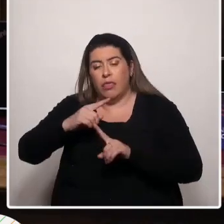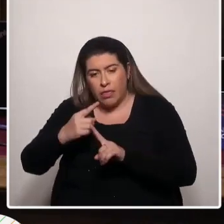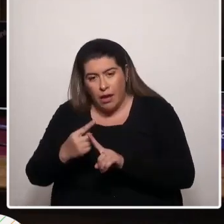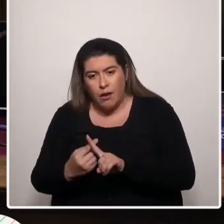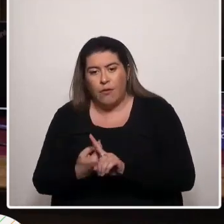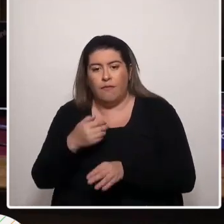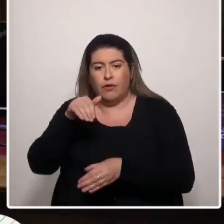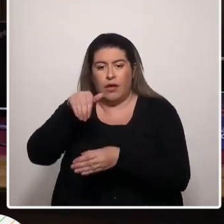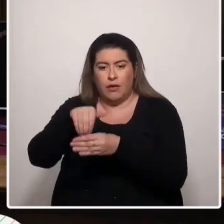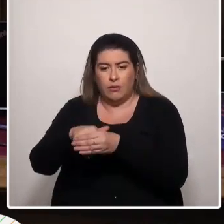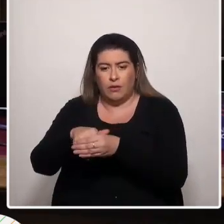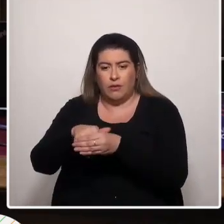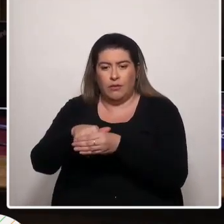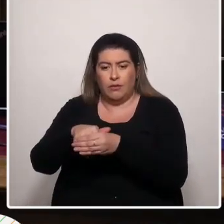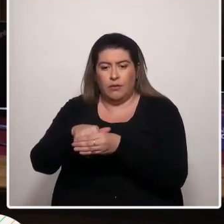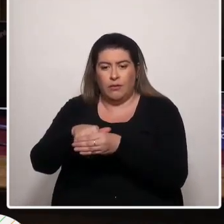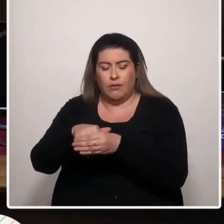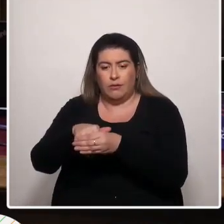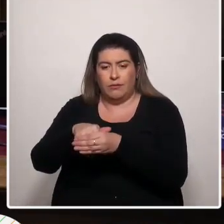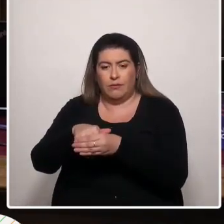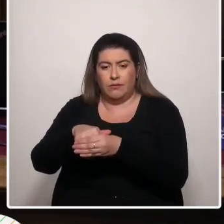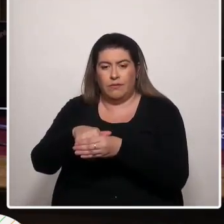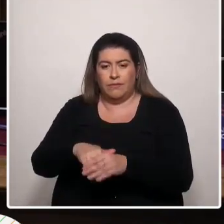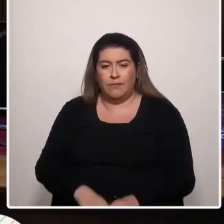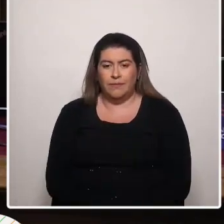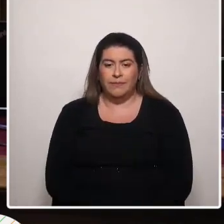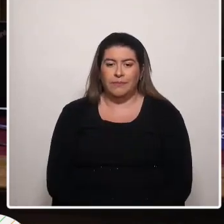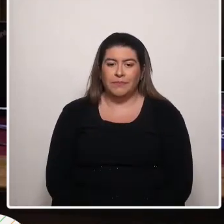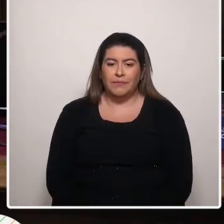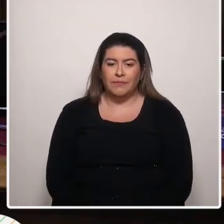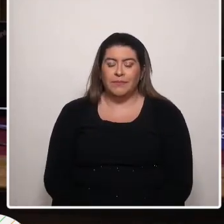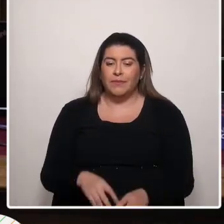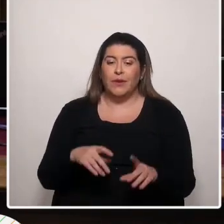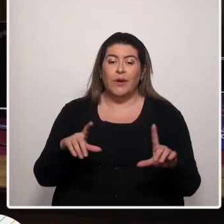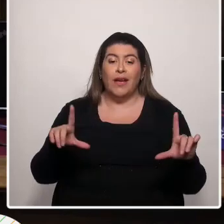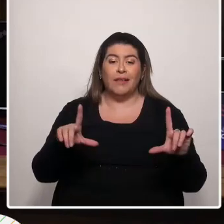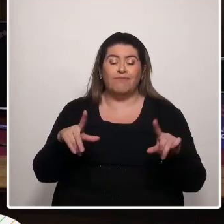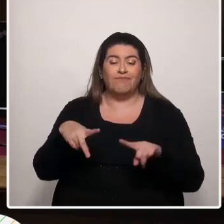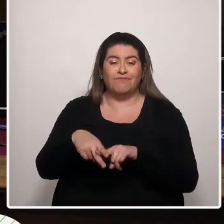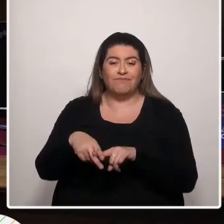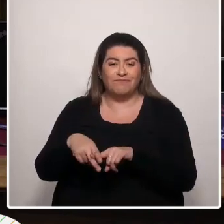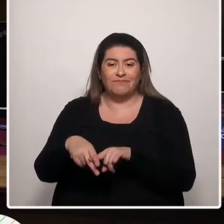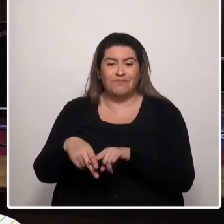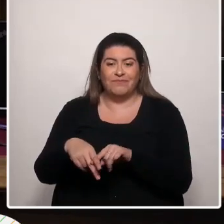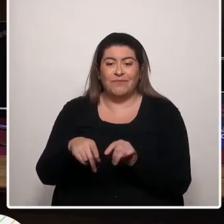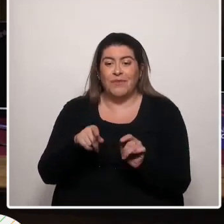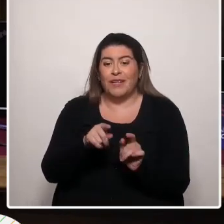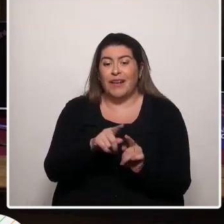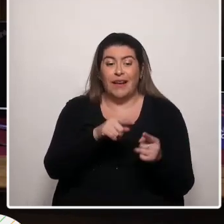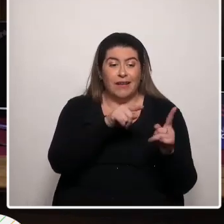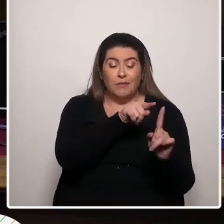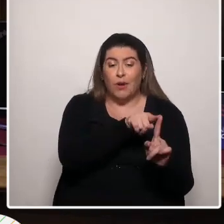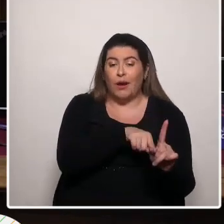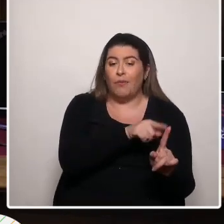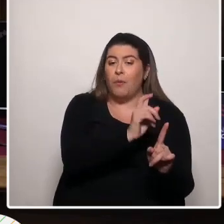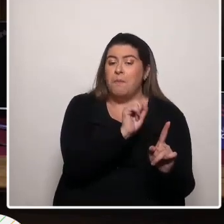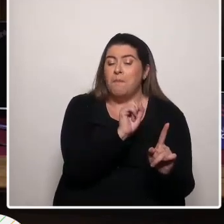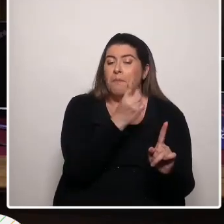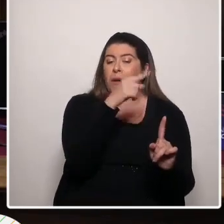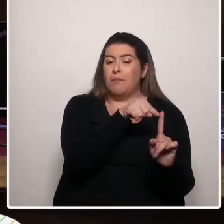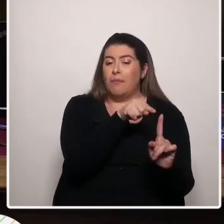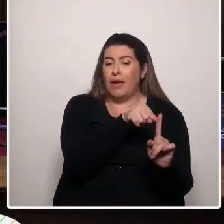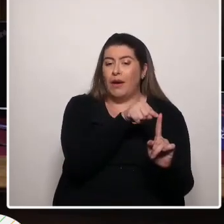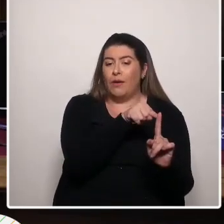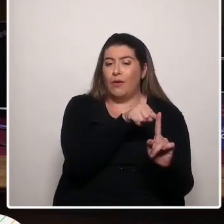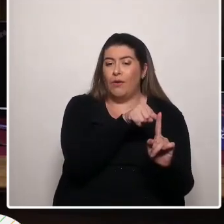pasamos a elegir a él o la segunda, según sea el género del primer elegido, si es que se opta por los